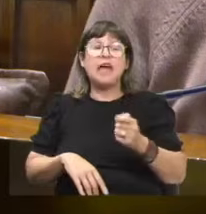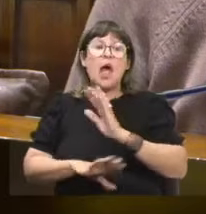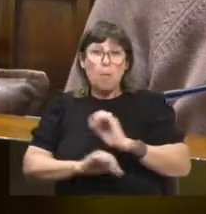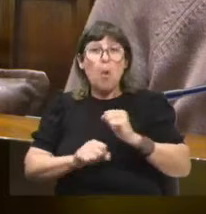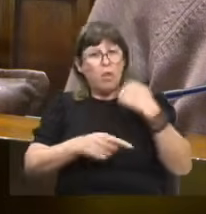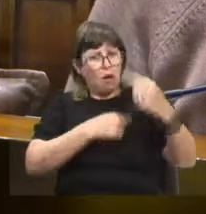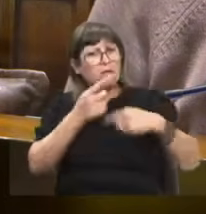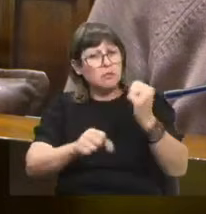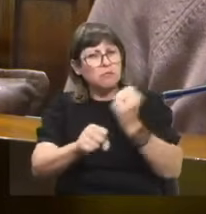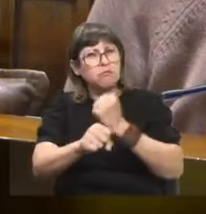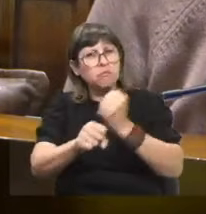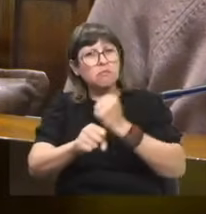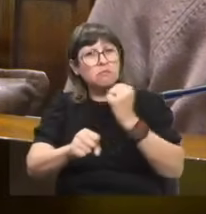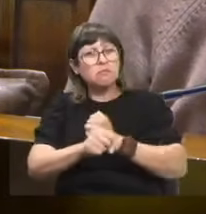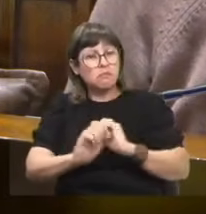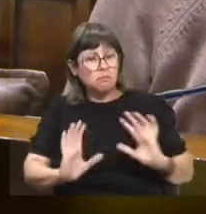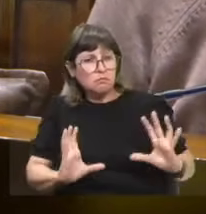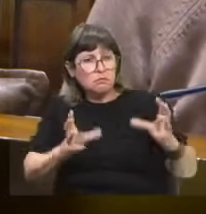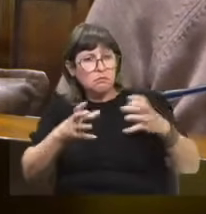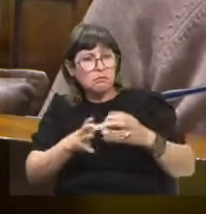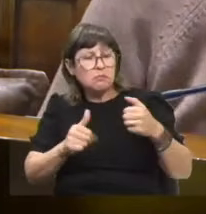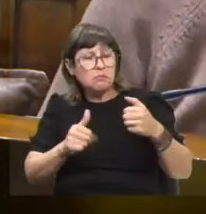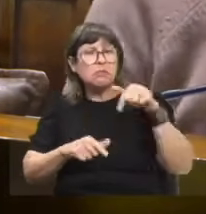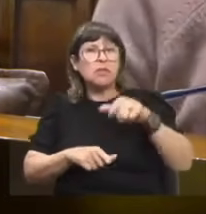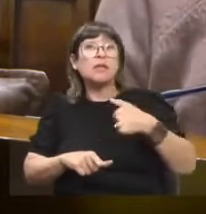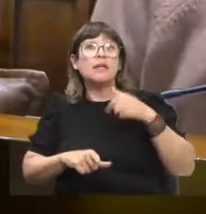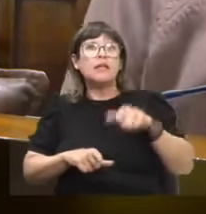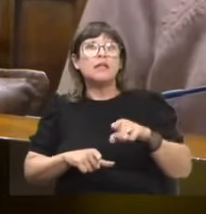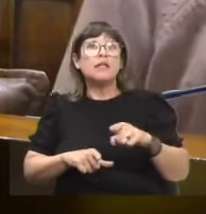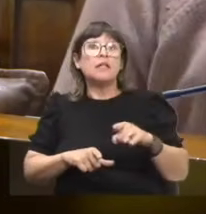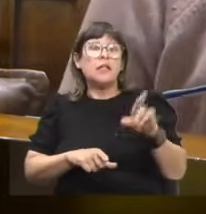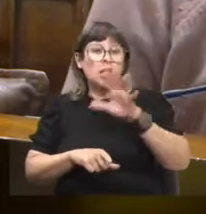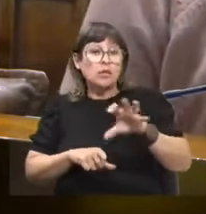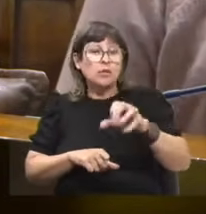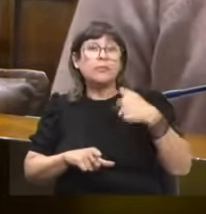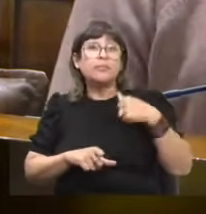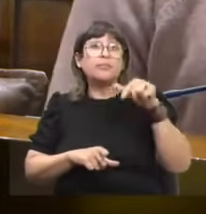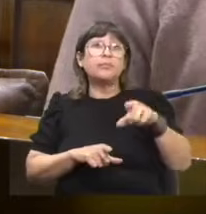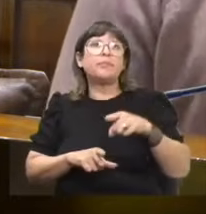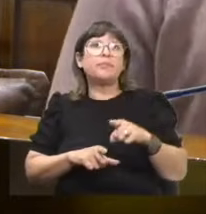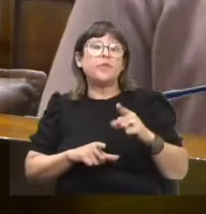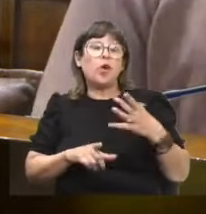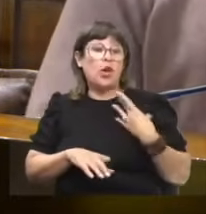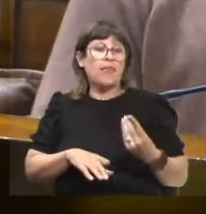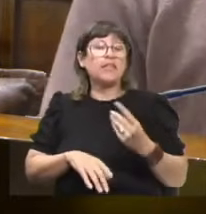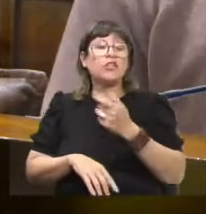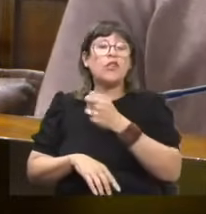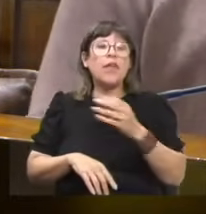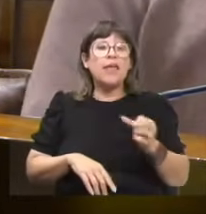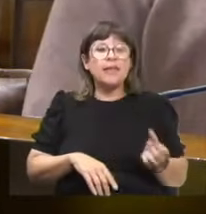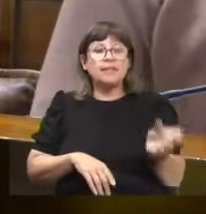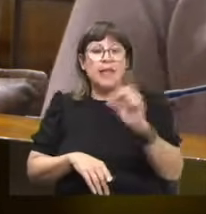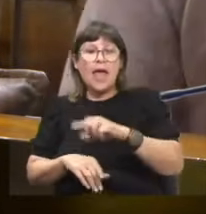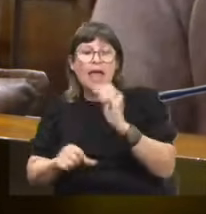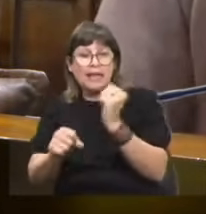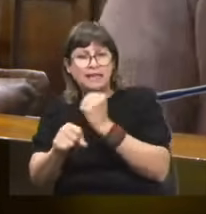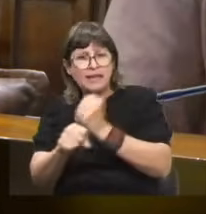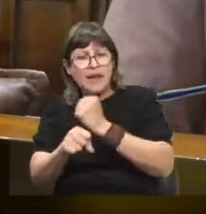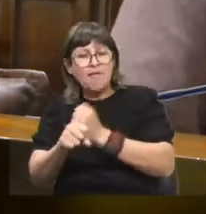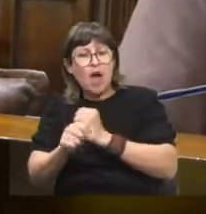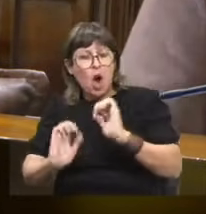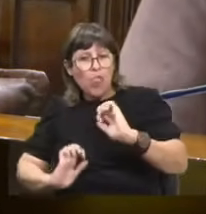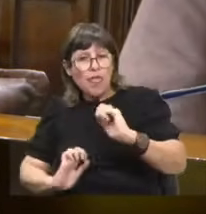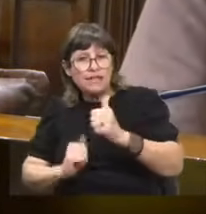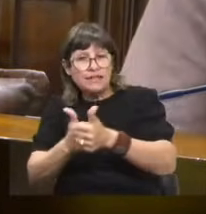desempeñando conjuntamente con la presidencia del órgano colegiado de dirección de ACE la labor